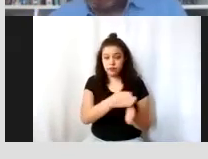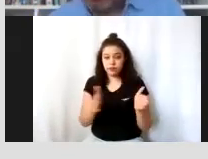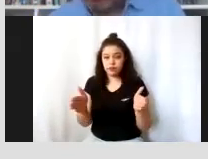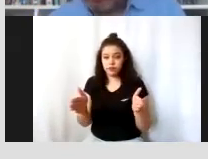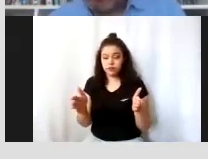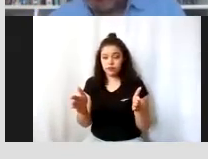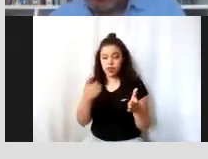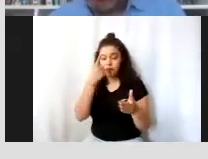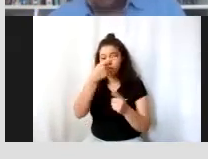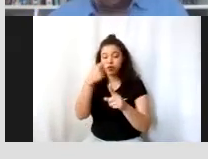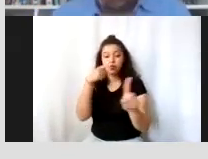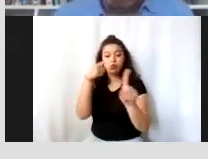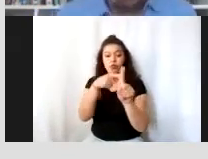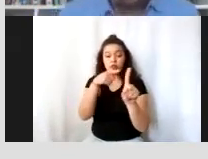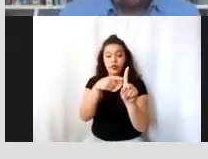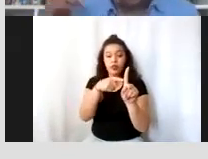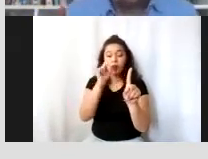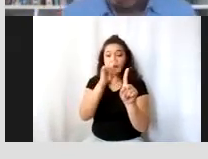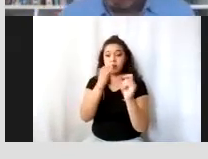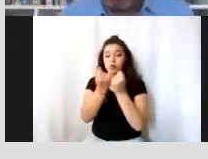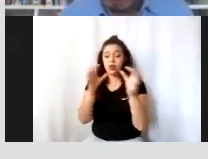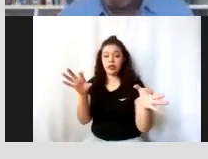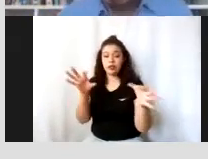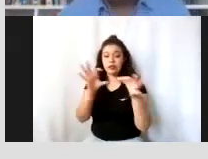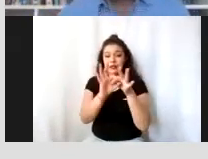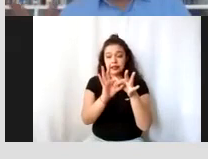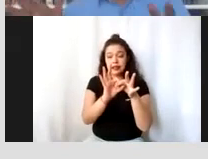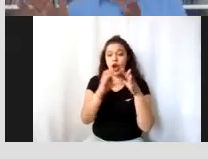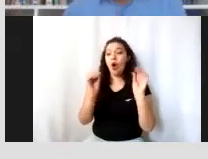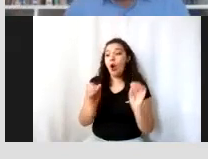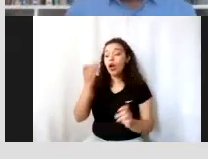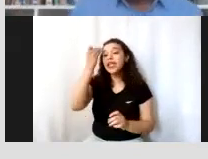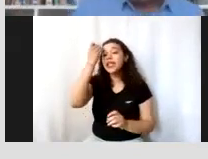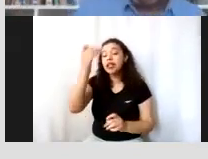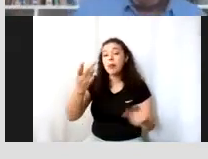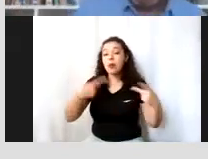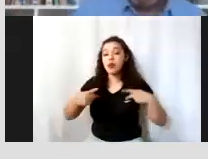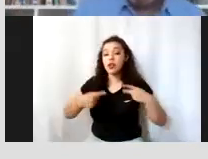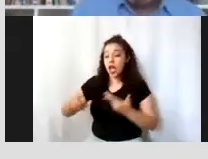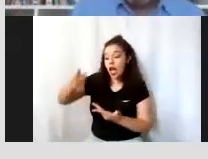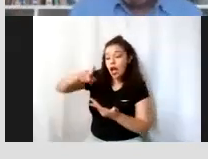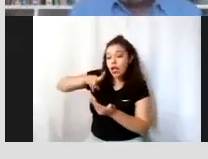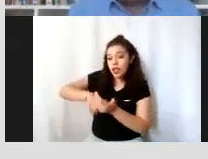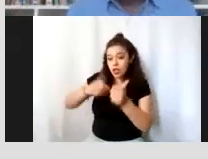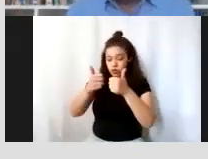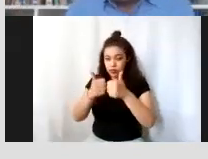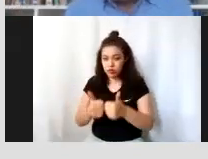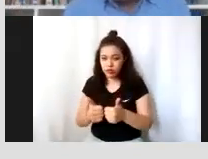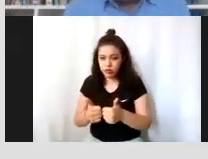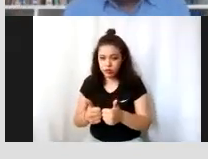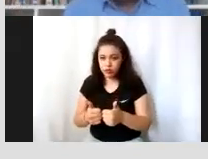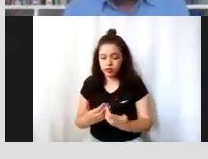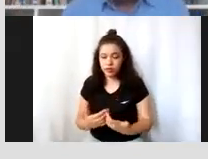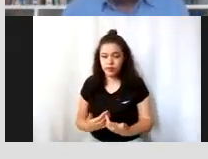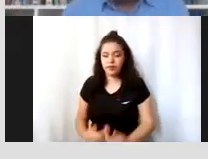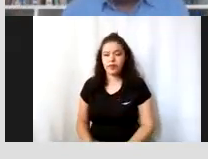su objeto asistencial, con el tiempo en que tengan a las personas dentro de